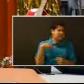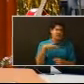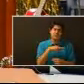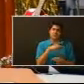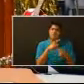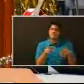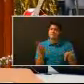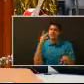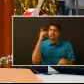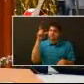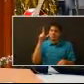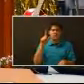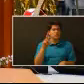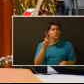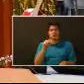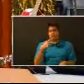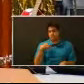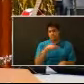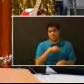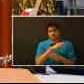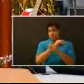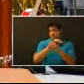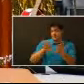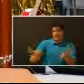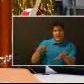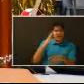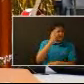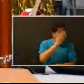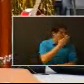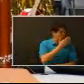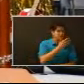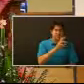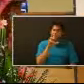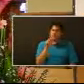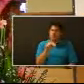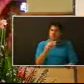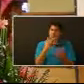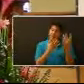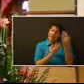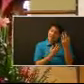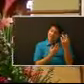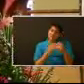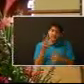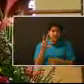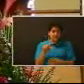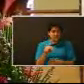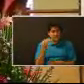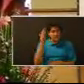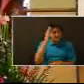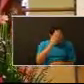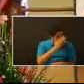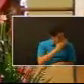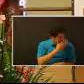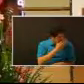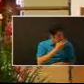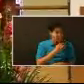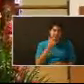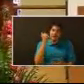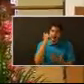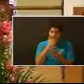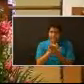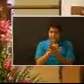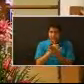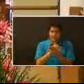el Señor no nos va a dejar avergonzados. La esperanza no avergüenza.